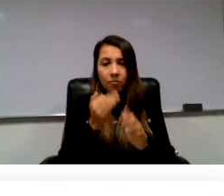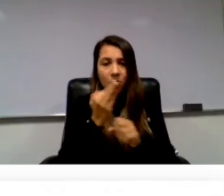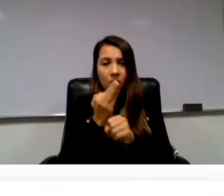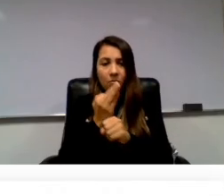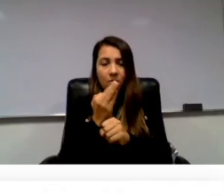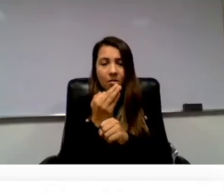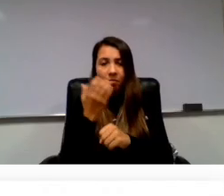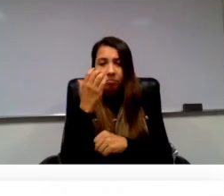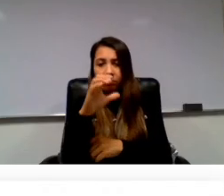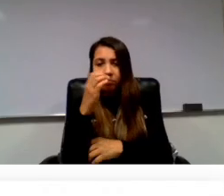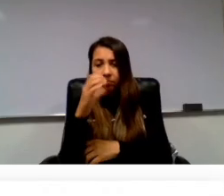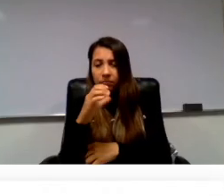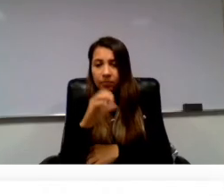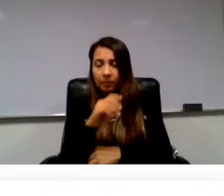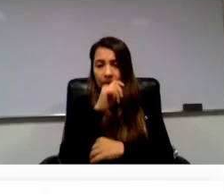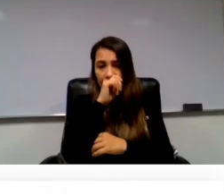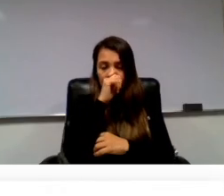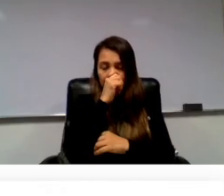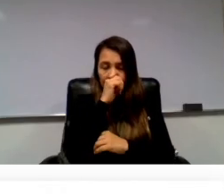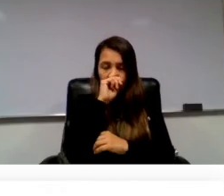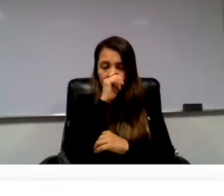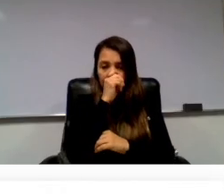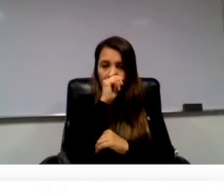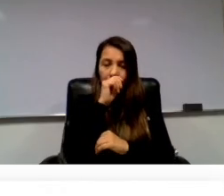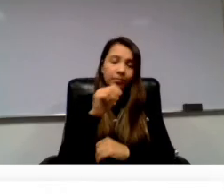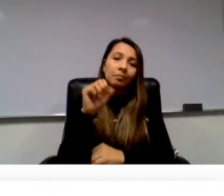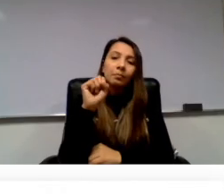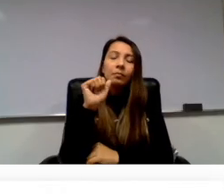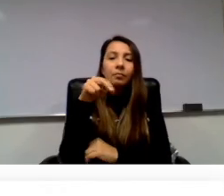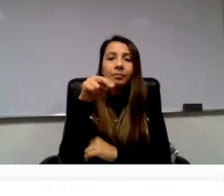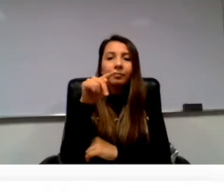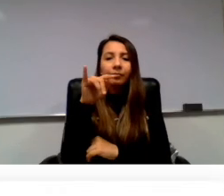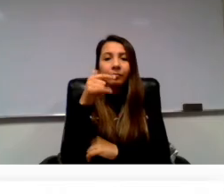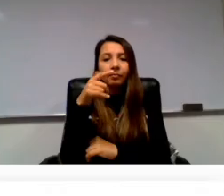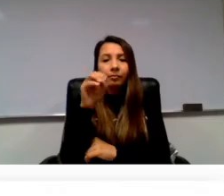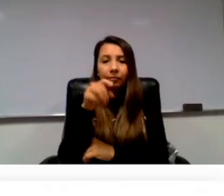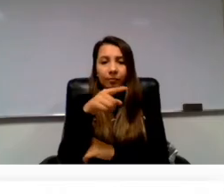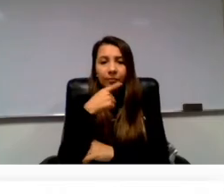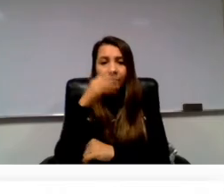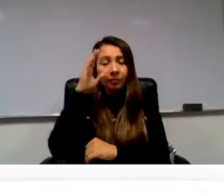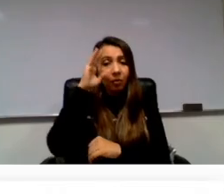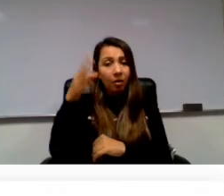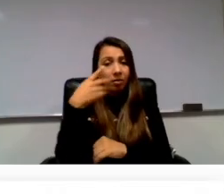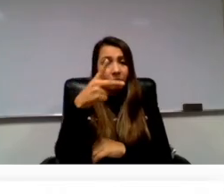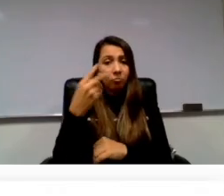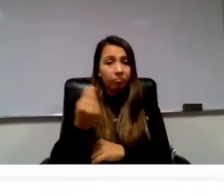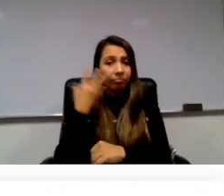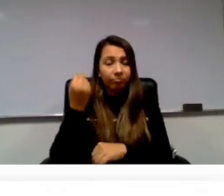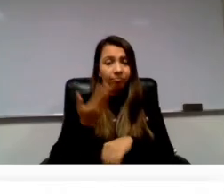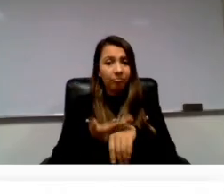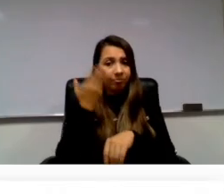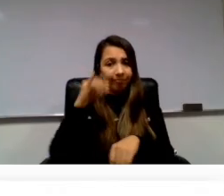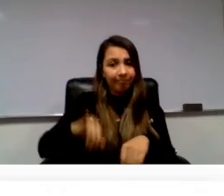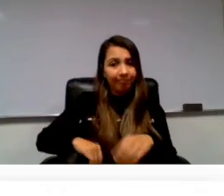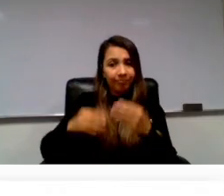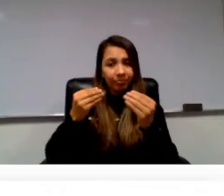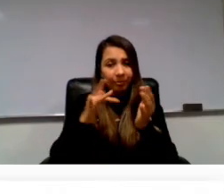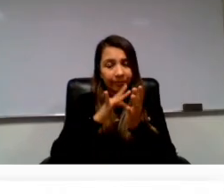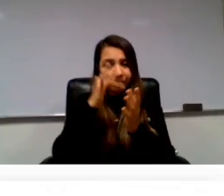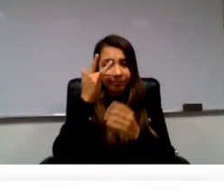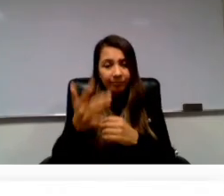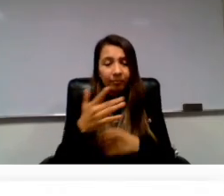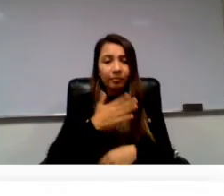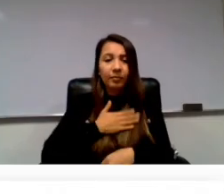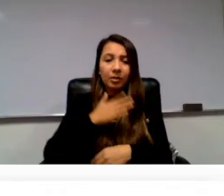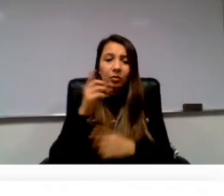vamos a mostrar algunos comentarios. Dice Santiago Cadena Rodríguez, dice, hola, muy interesante charla, muchas gracias. Mi